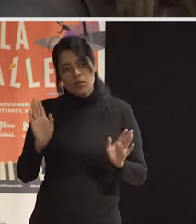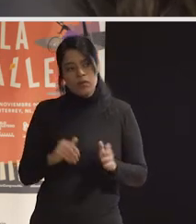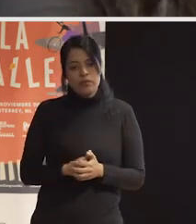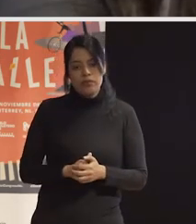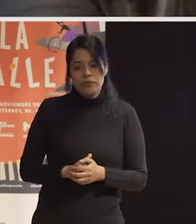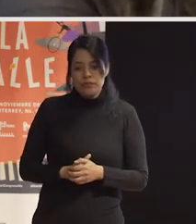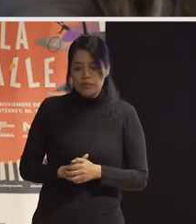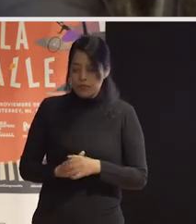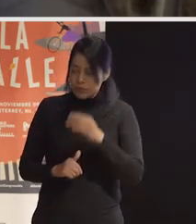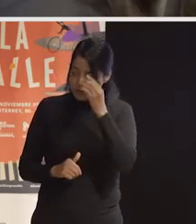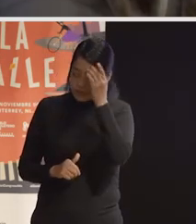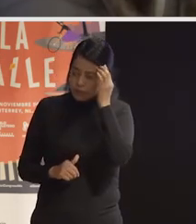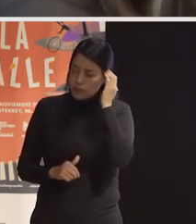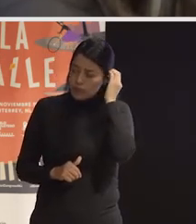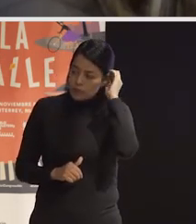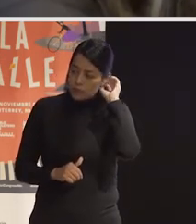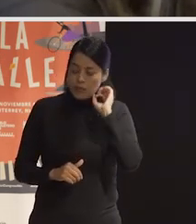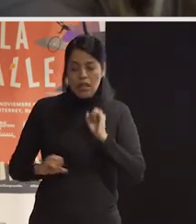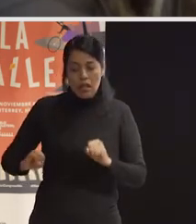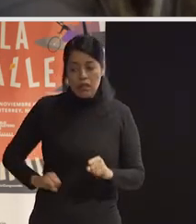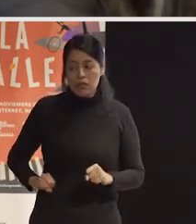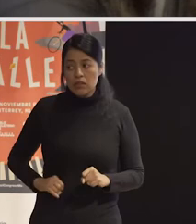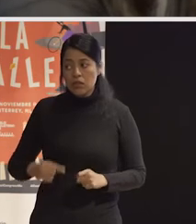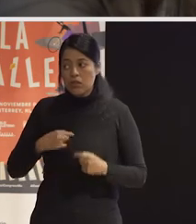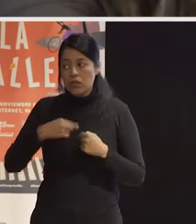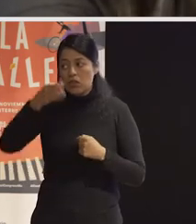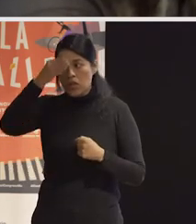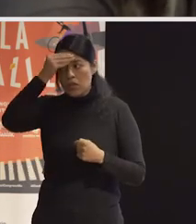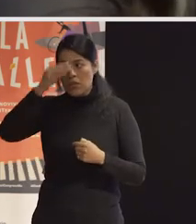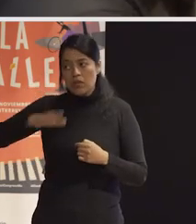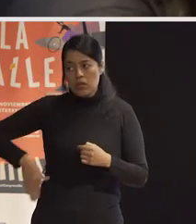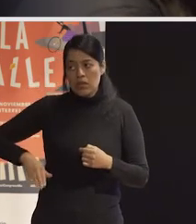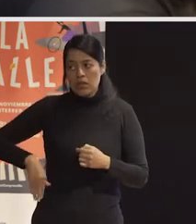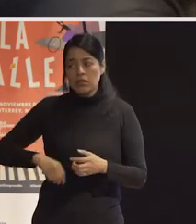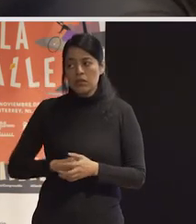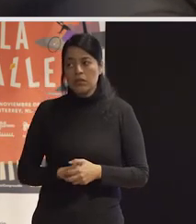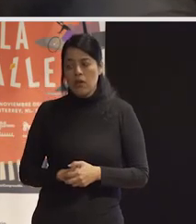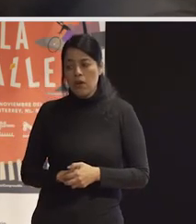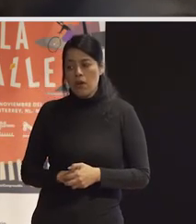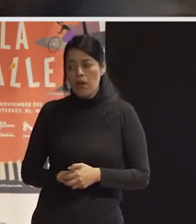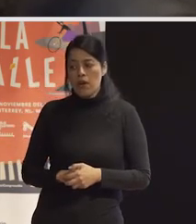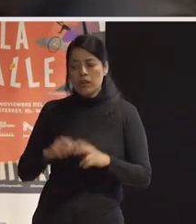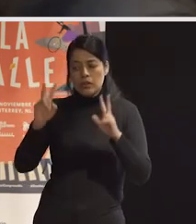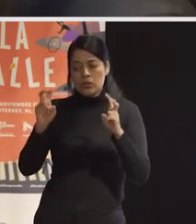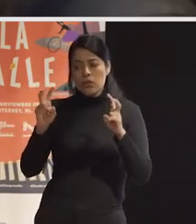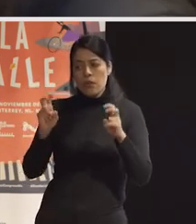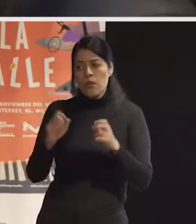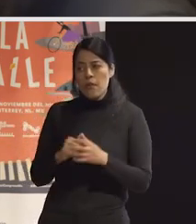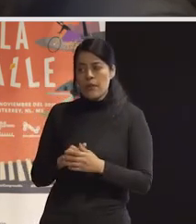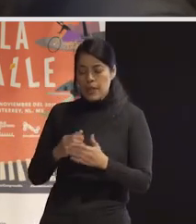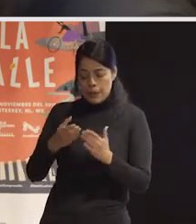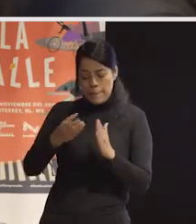extenderme aunque él es interesante algo que yo aprendí recientemente nada más tocando el tema que la